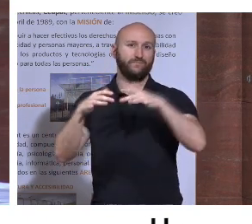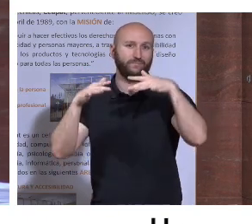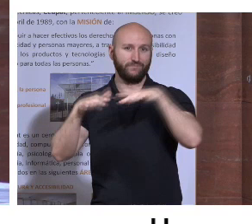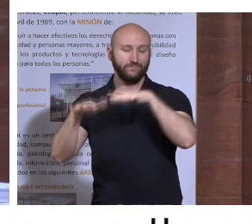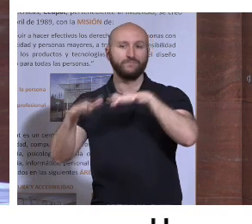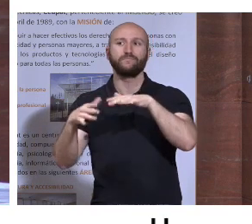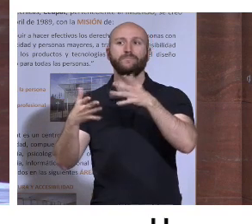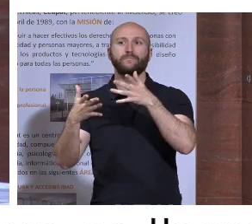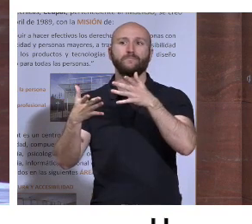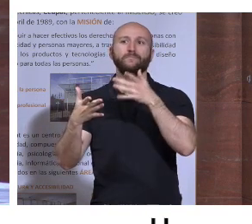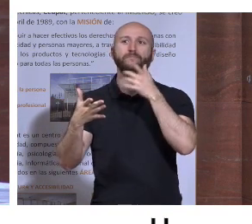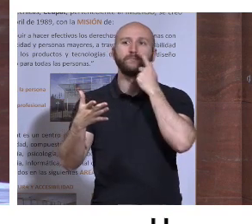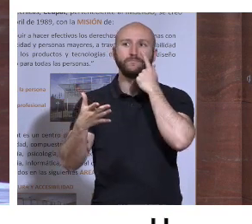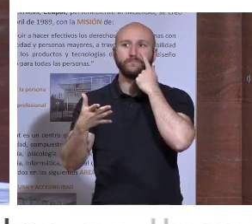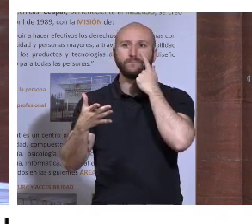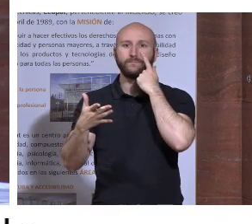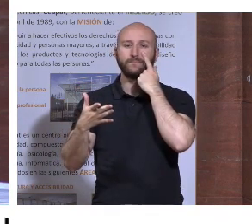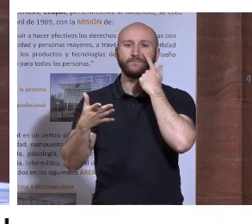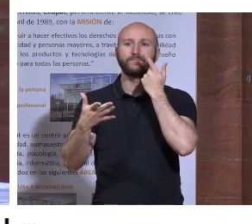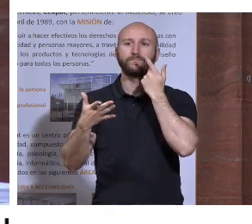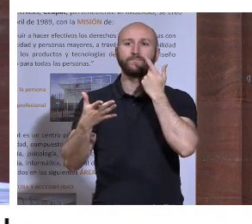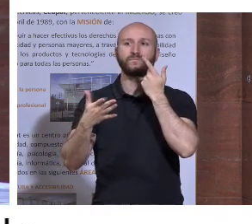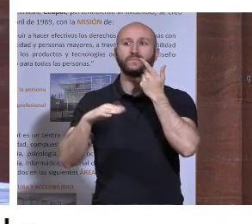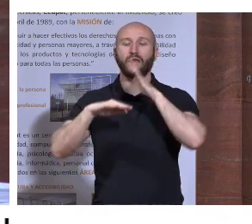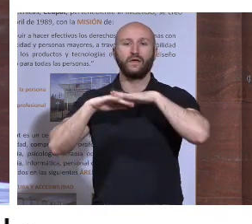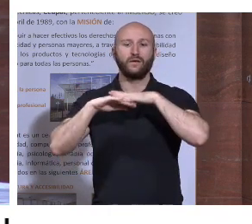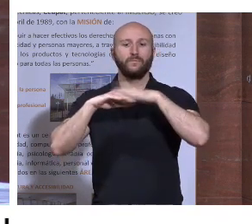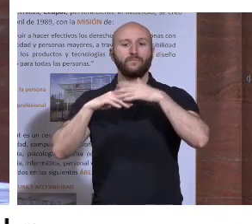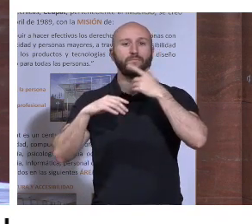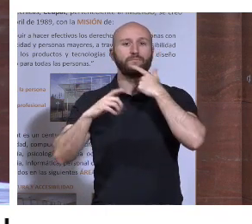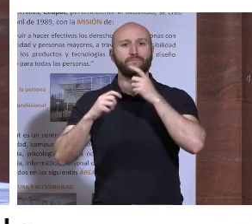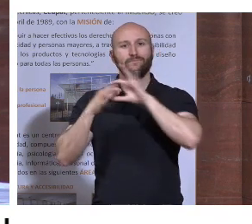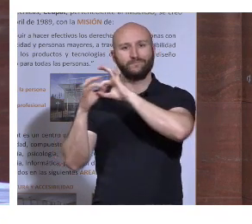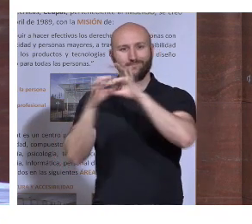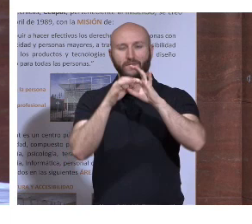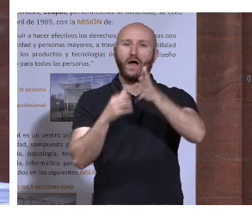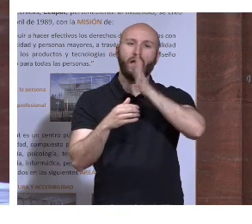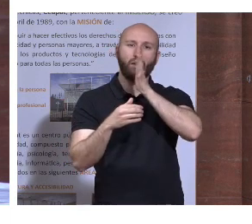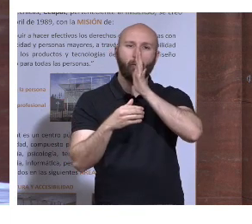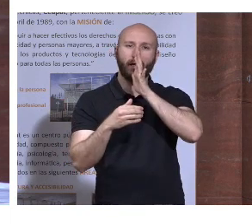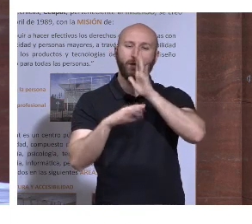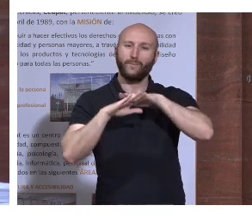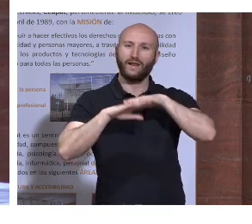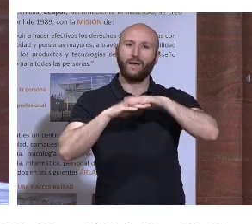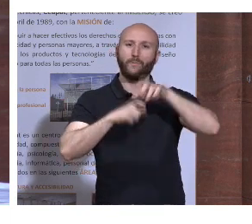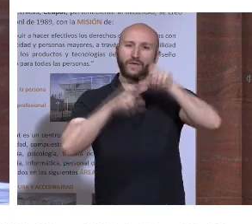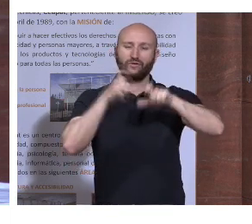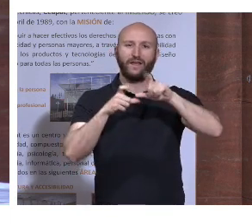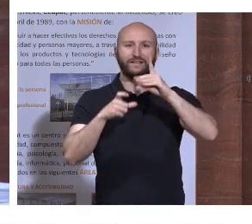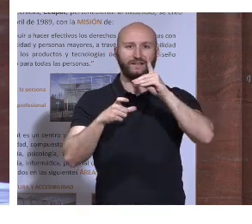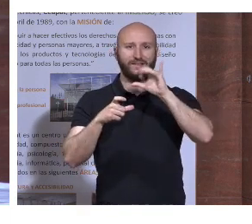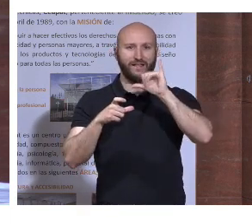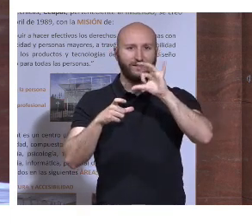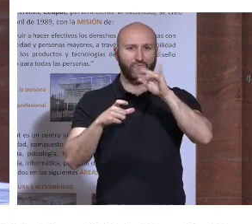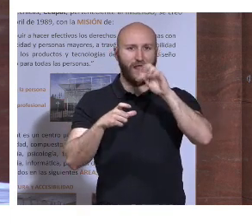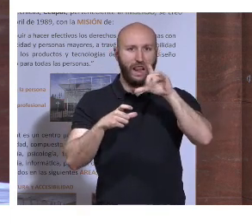base de antano, creo que se dice, que se añaden a las bebidas para personas con disfagia que quería